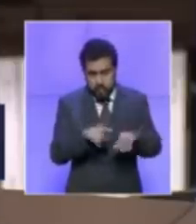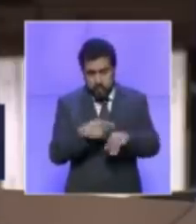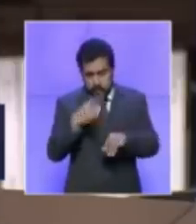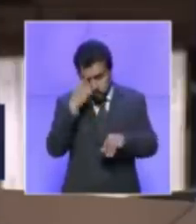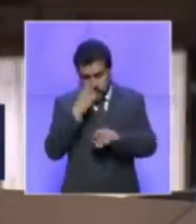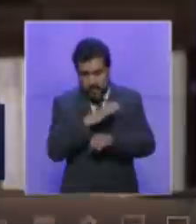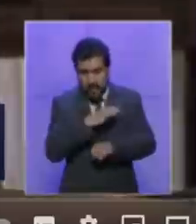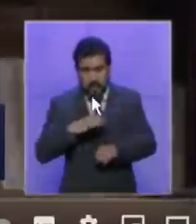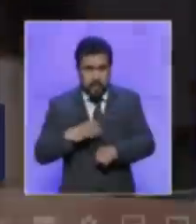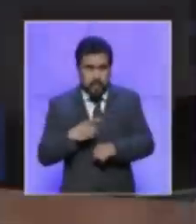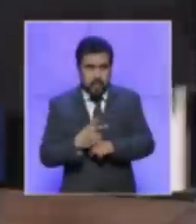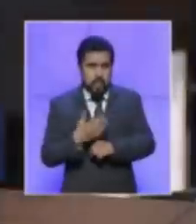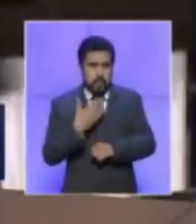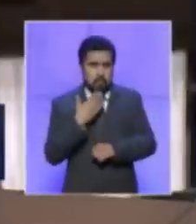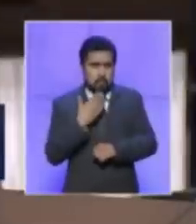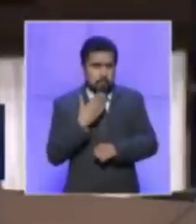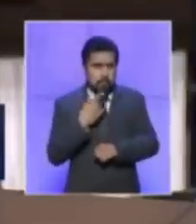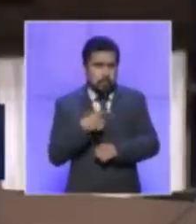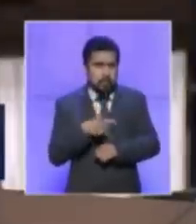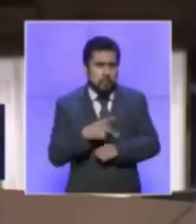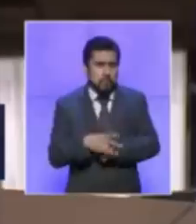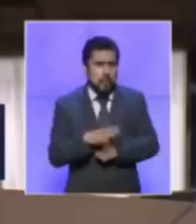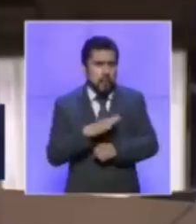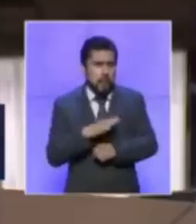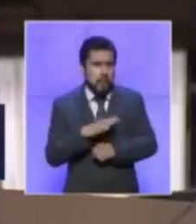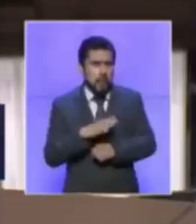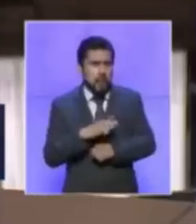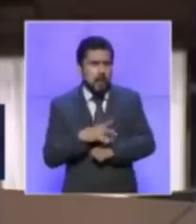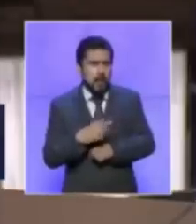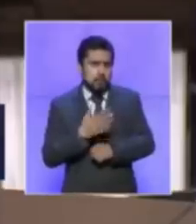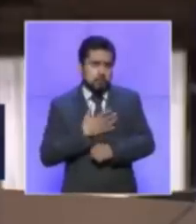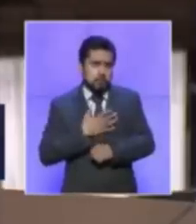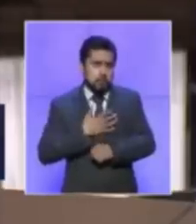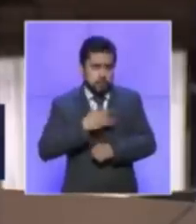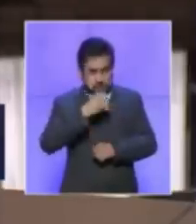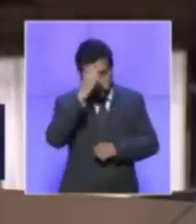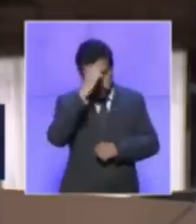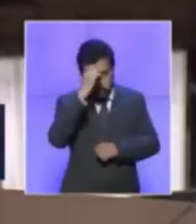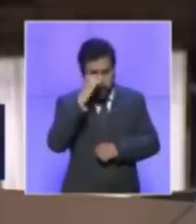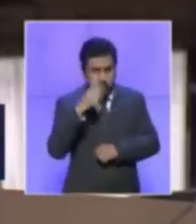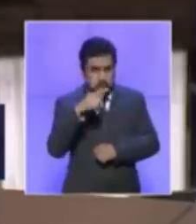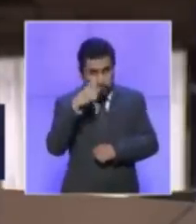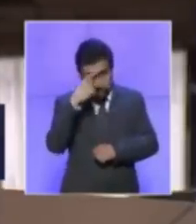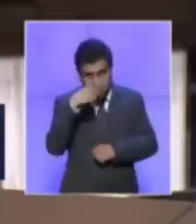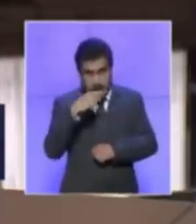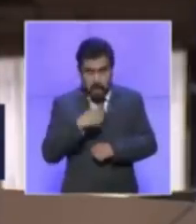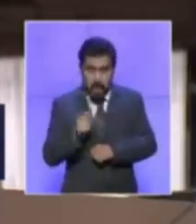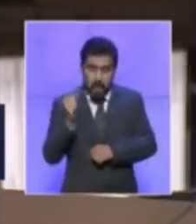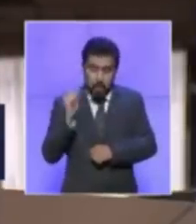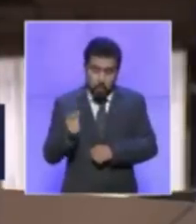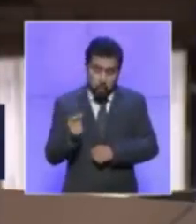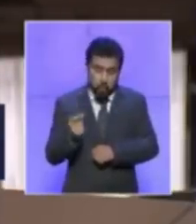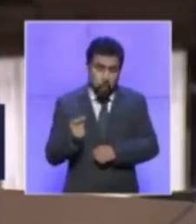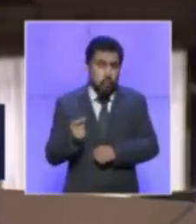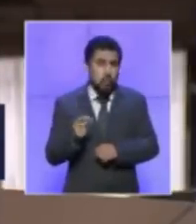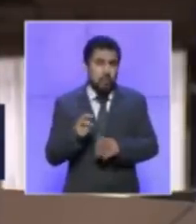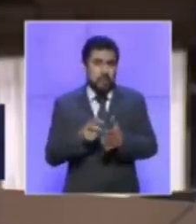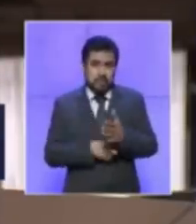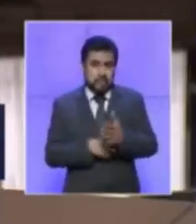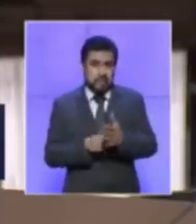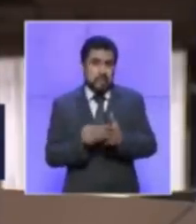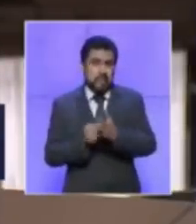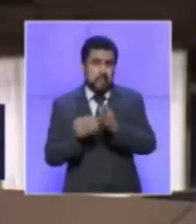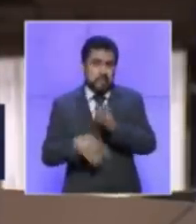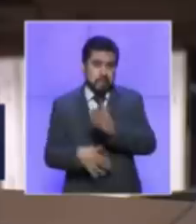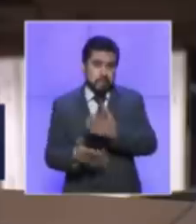otalora malasis la que consideró que sí se deben aplicar medidas cautelares al presidente de la república porque considera que sí